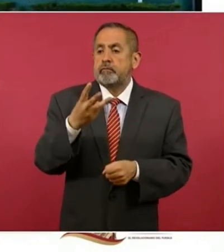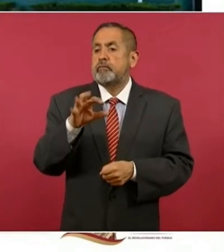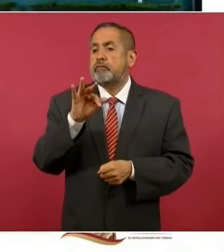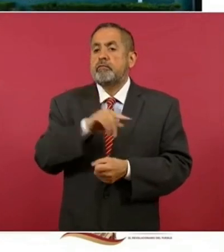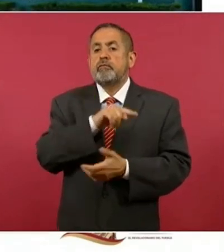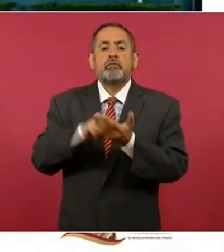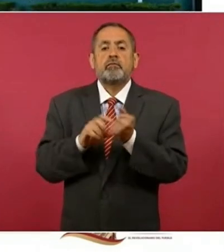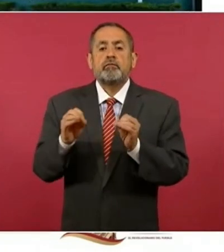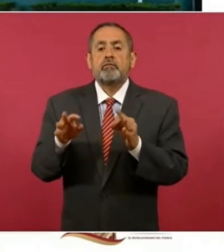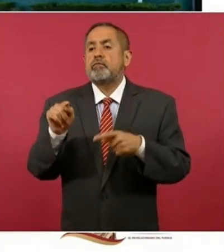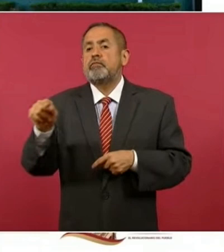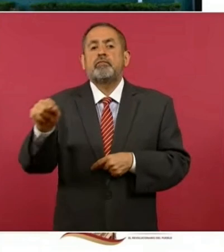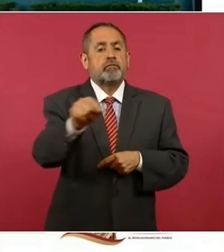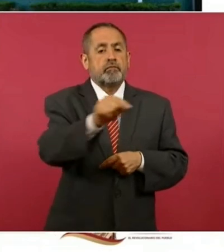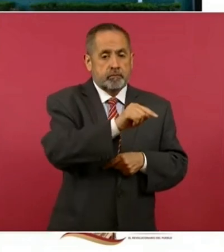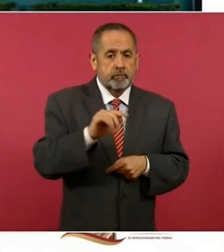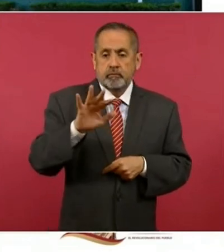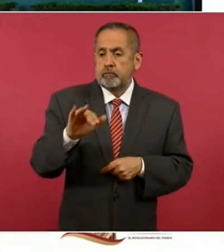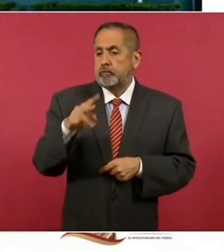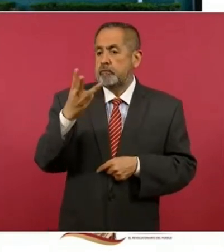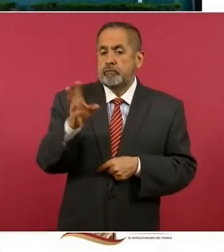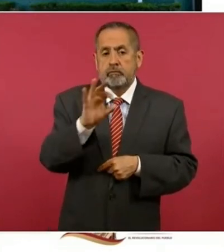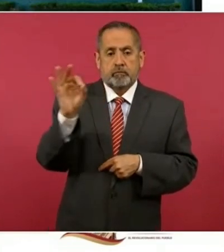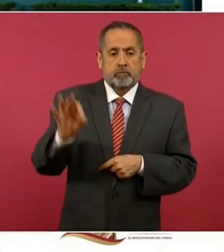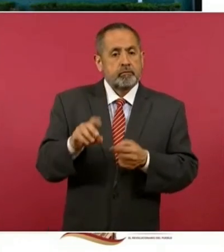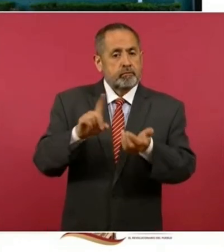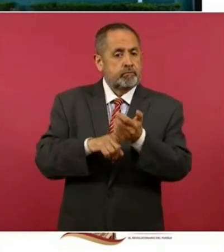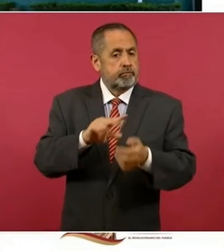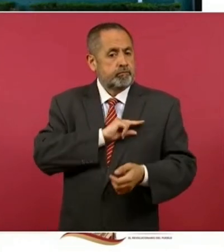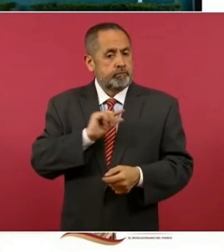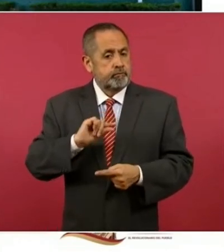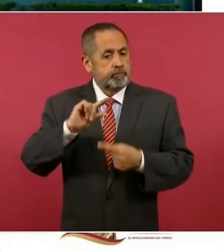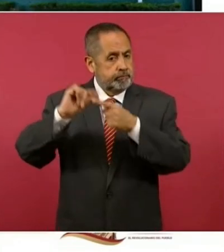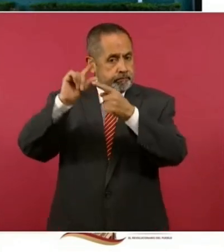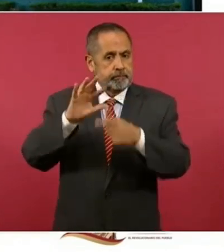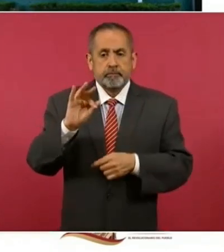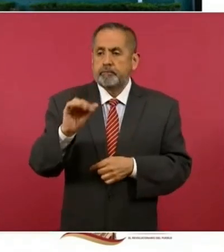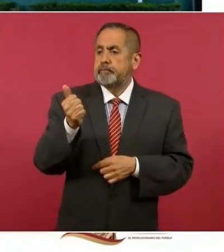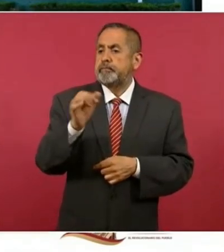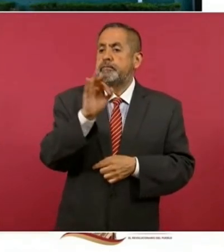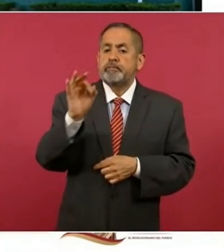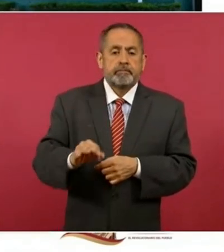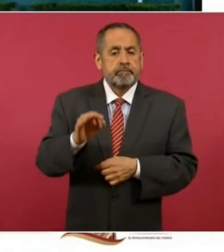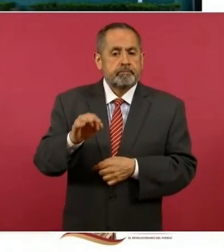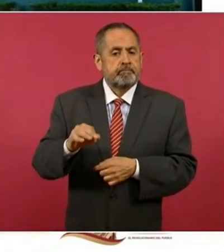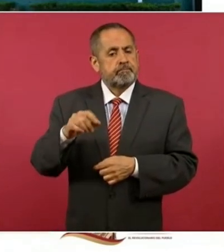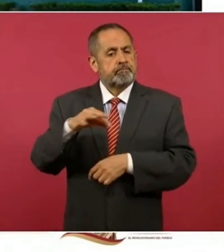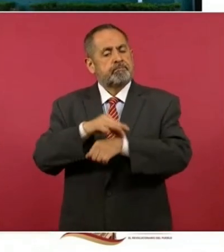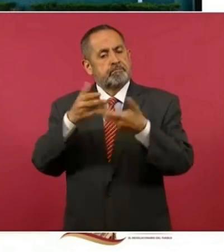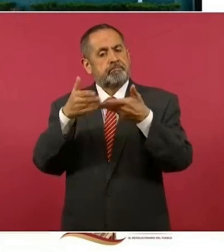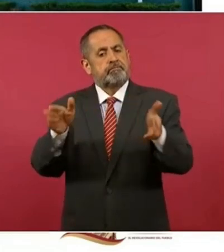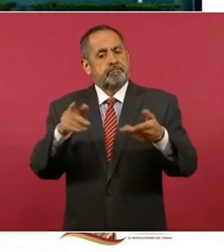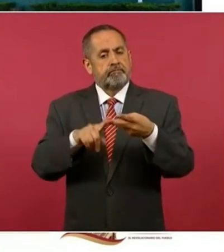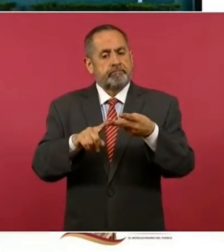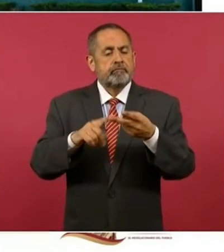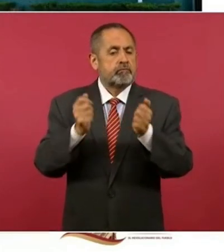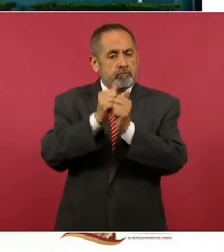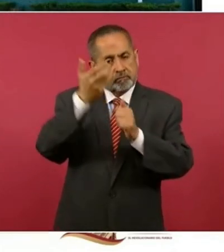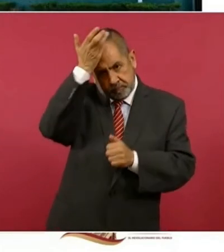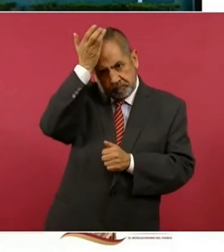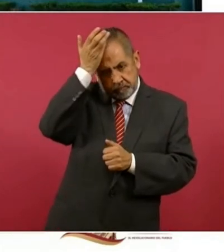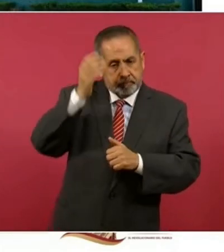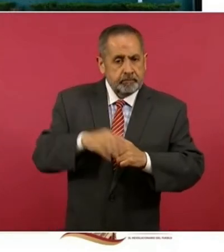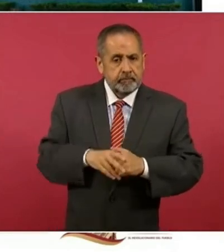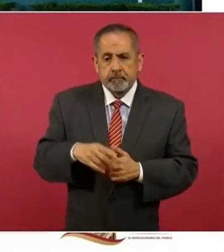salud, una cobertura del 53% en médicos especialistas y 46% en médicos generales y personal de enfermería.